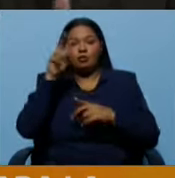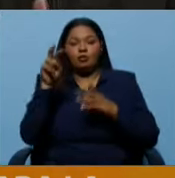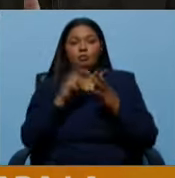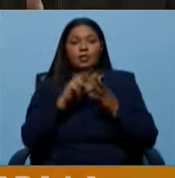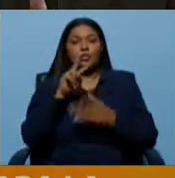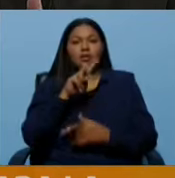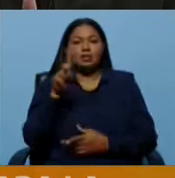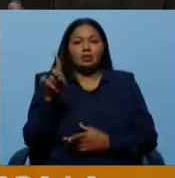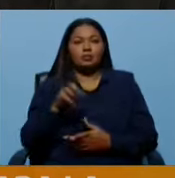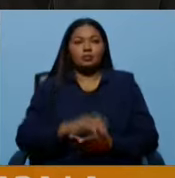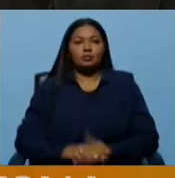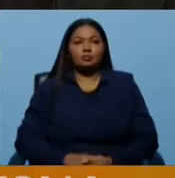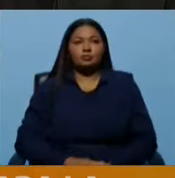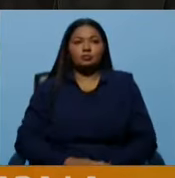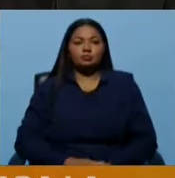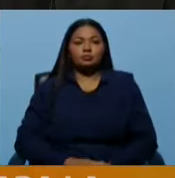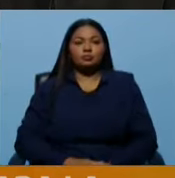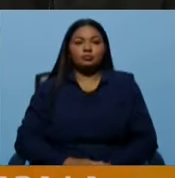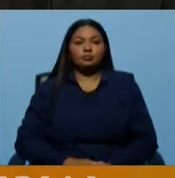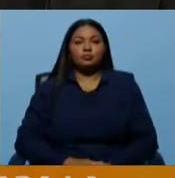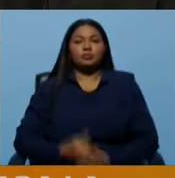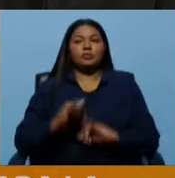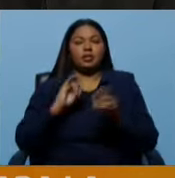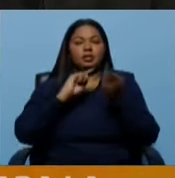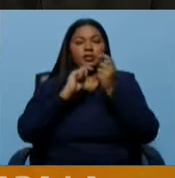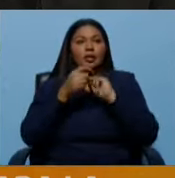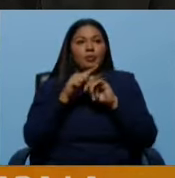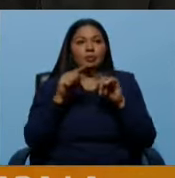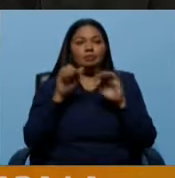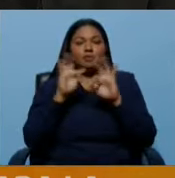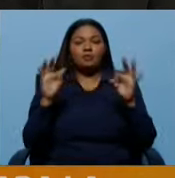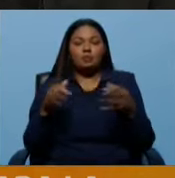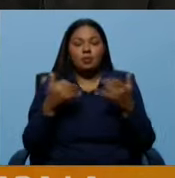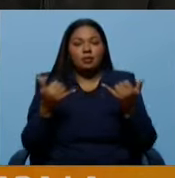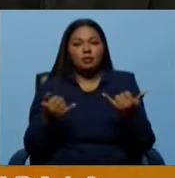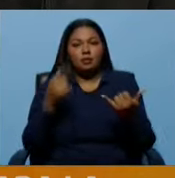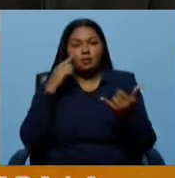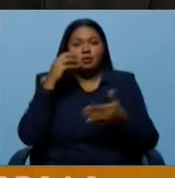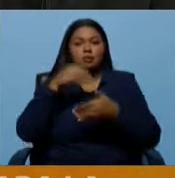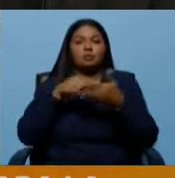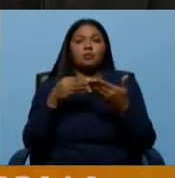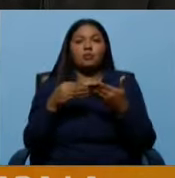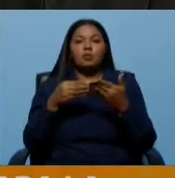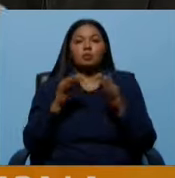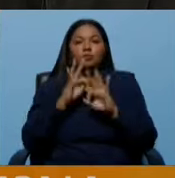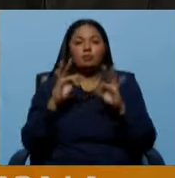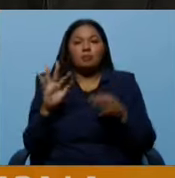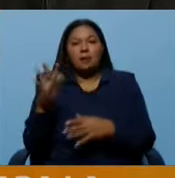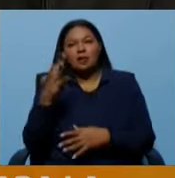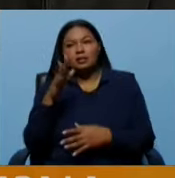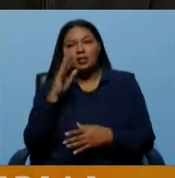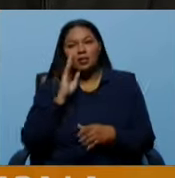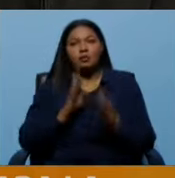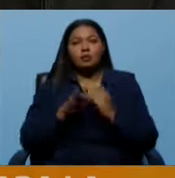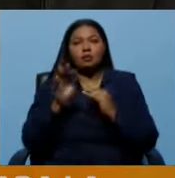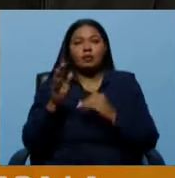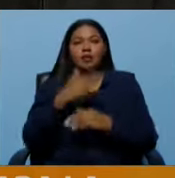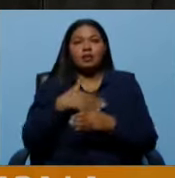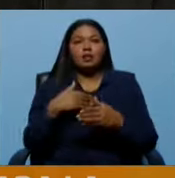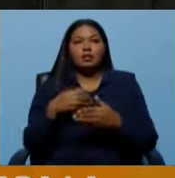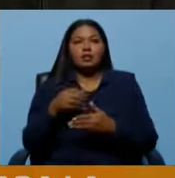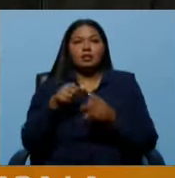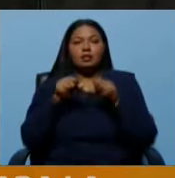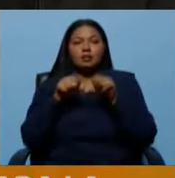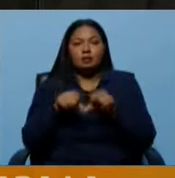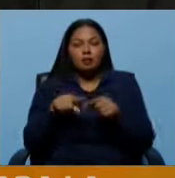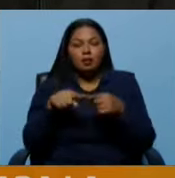bueno, sencillamente pasar la página. Pero sin embargo, hay factores de derecha, está el imperialismo norteamericano, que pareciera que permanentemente quisieran dejar anclado el país